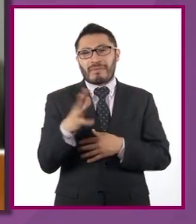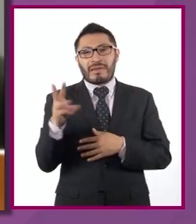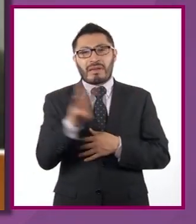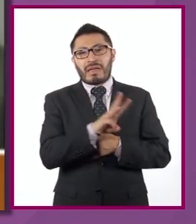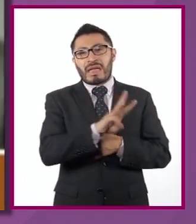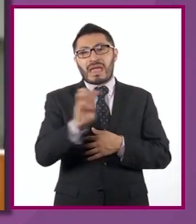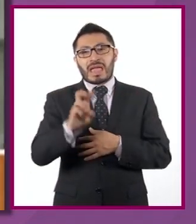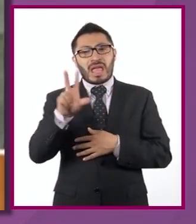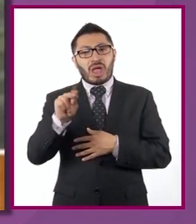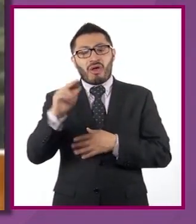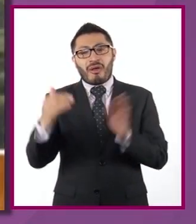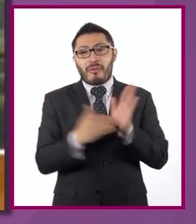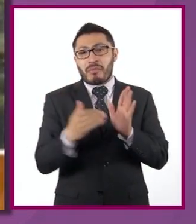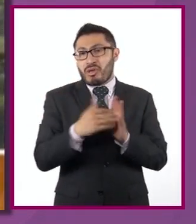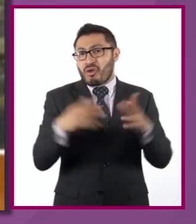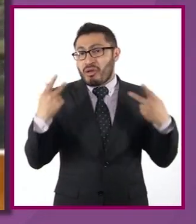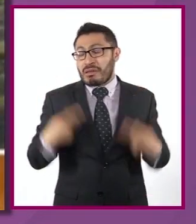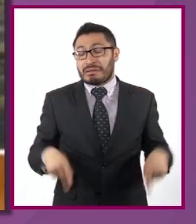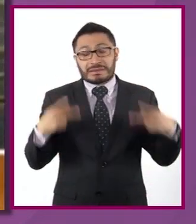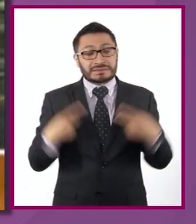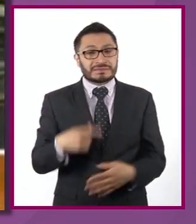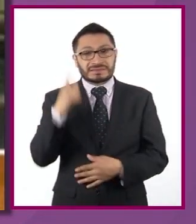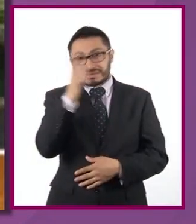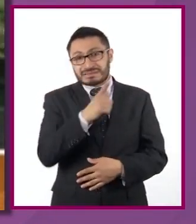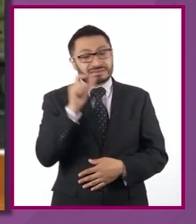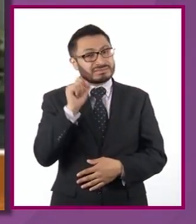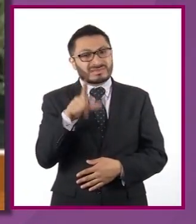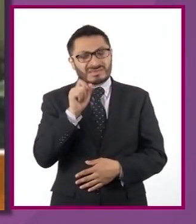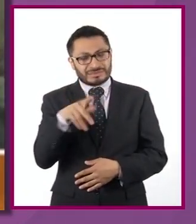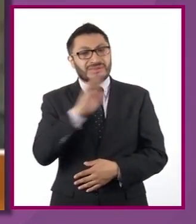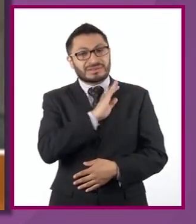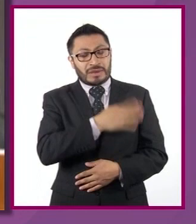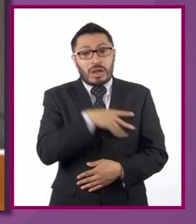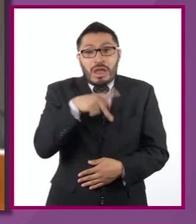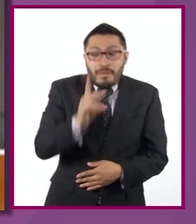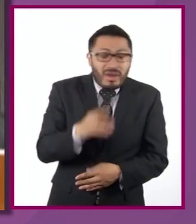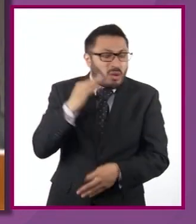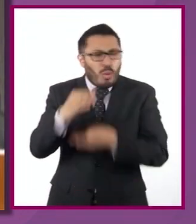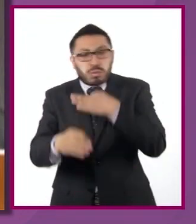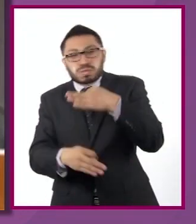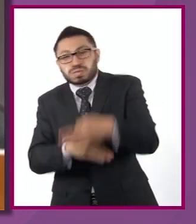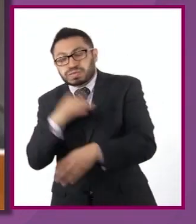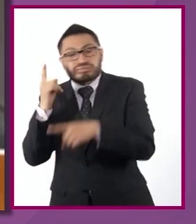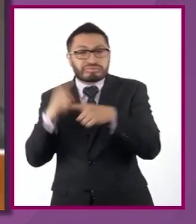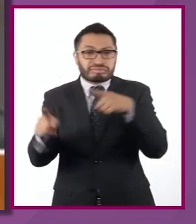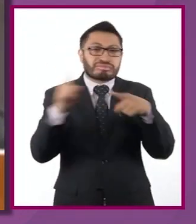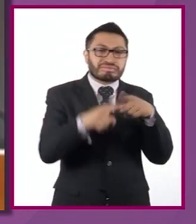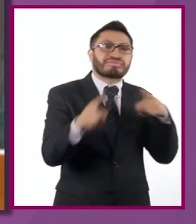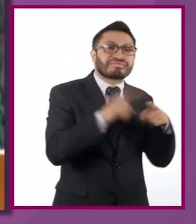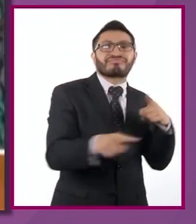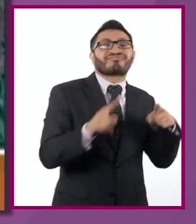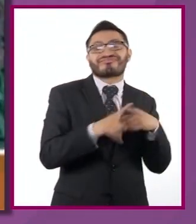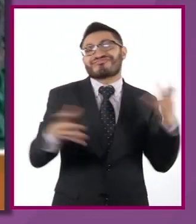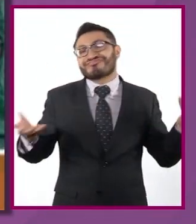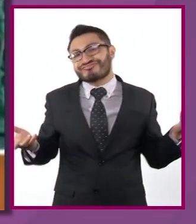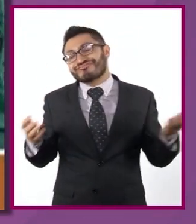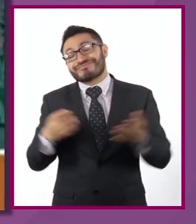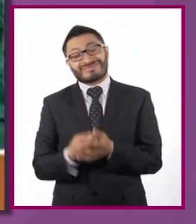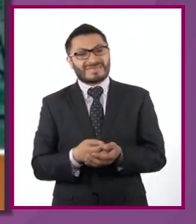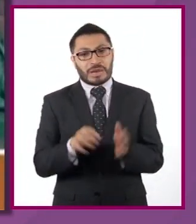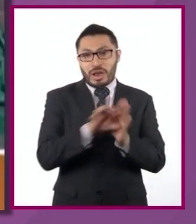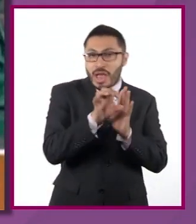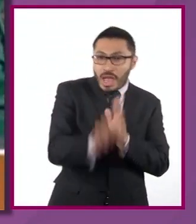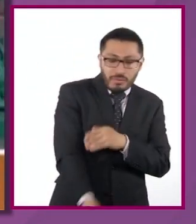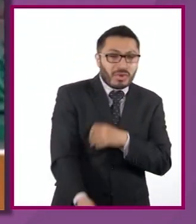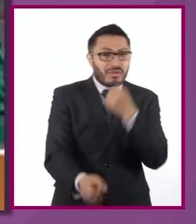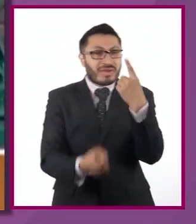380 millones de hablantes. Pero aún hablando la misma lengua, no todos lo hacemos exactamente igual. Incluso,